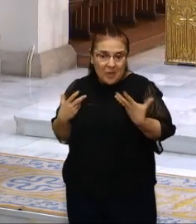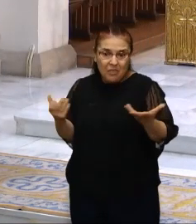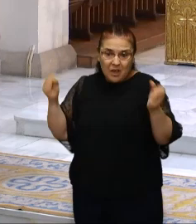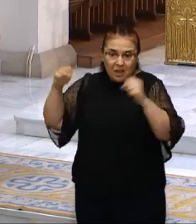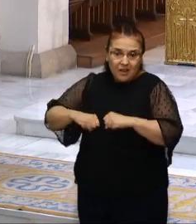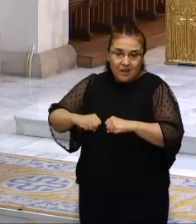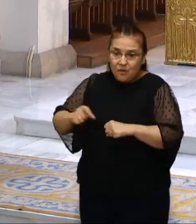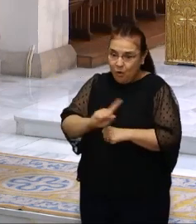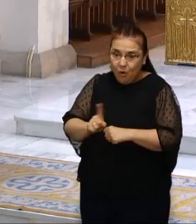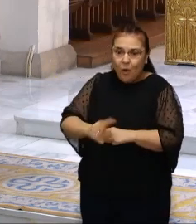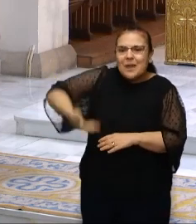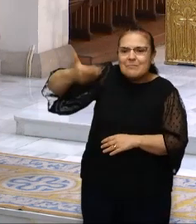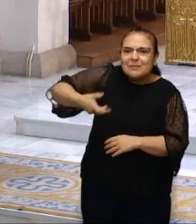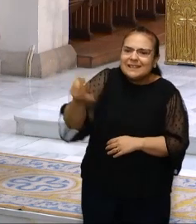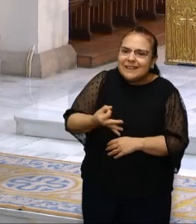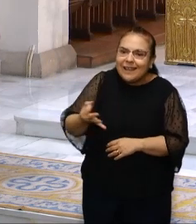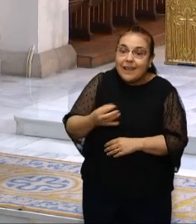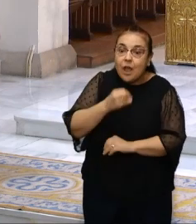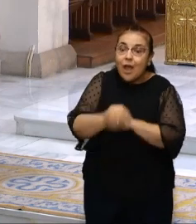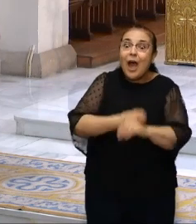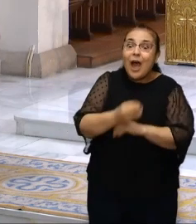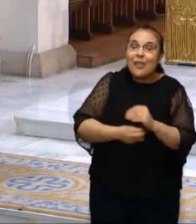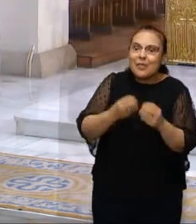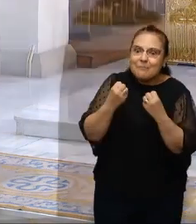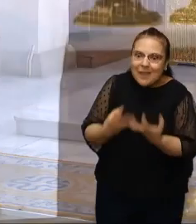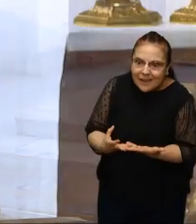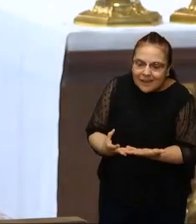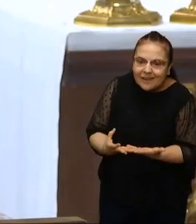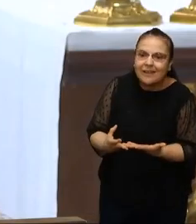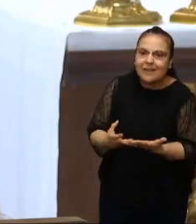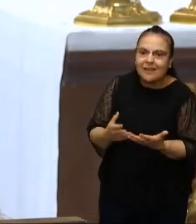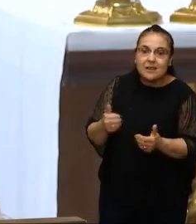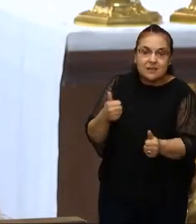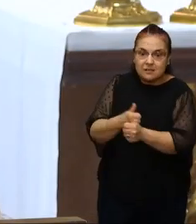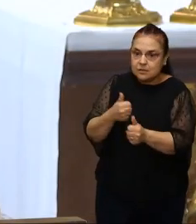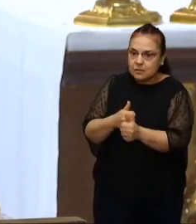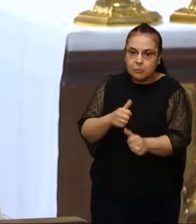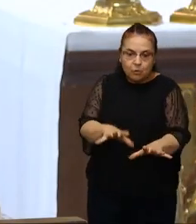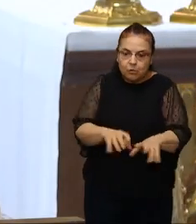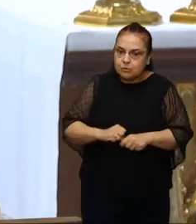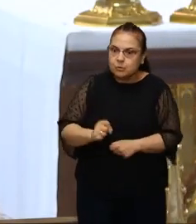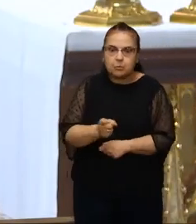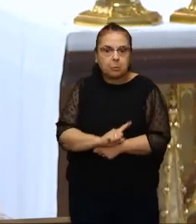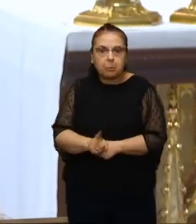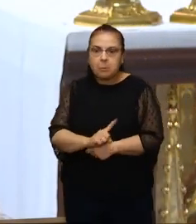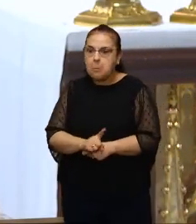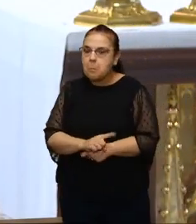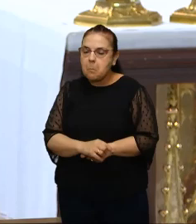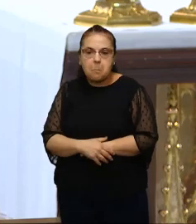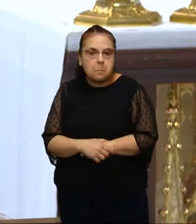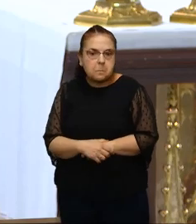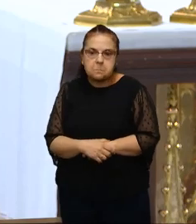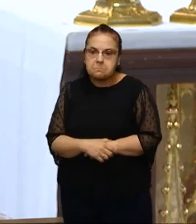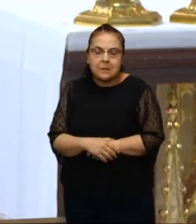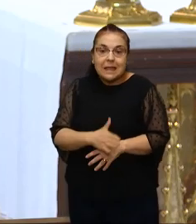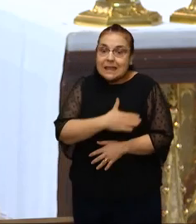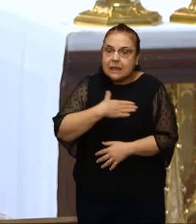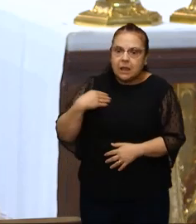hace el bien. Los discípulos no entendían la lógica de Jesús, ya que pretendían monopolizar